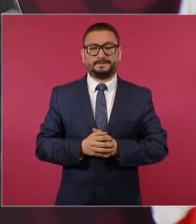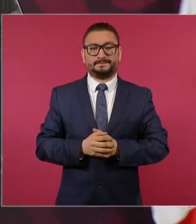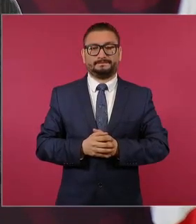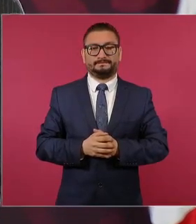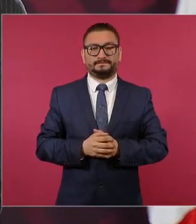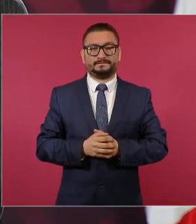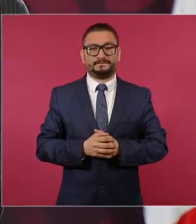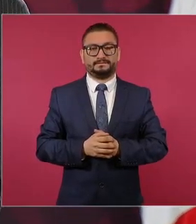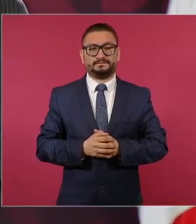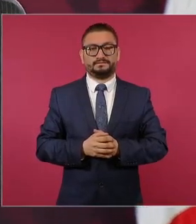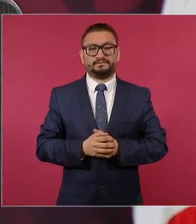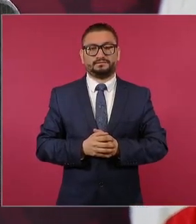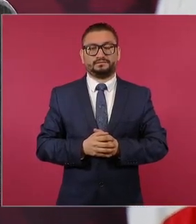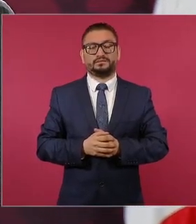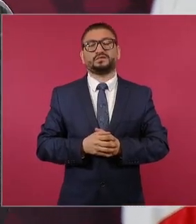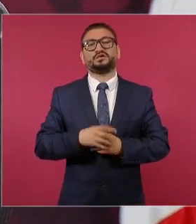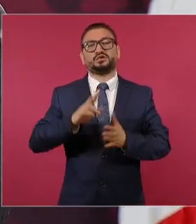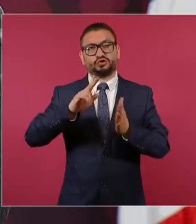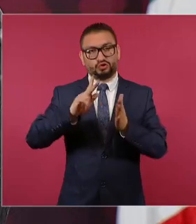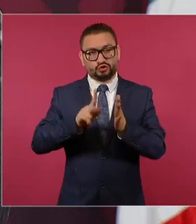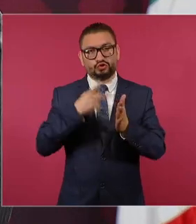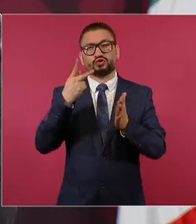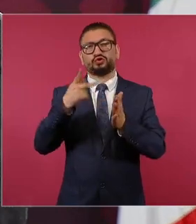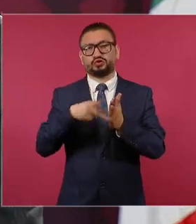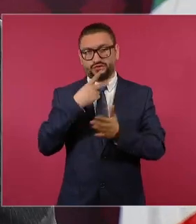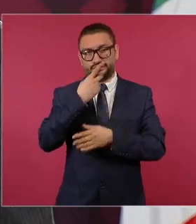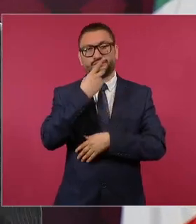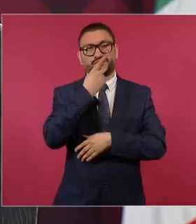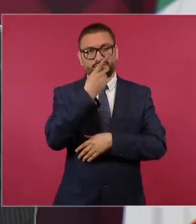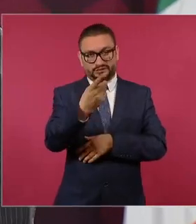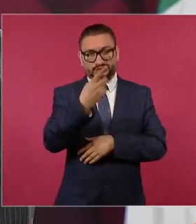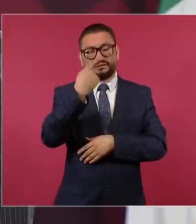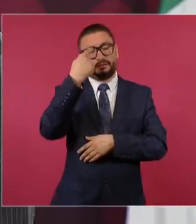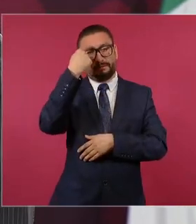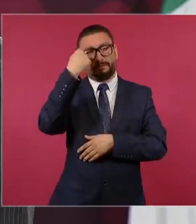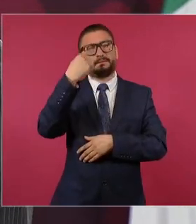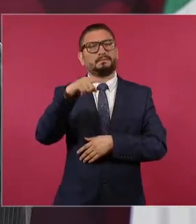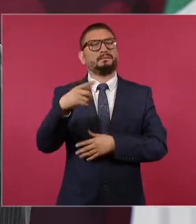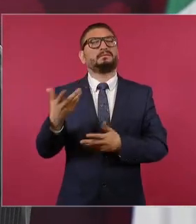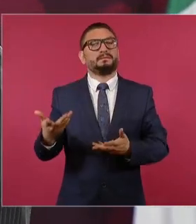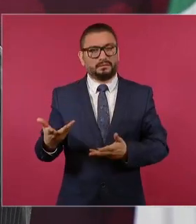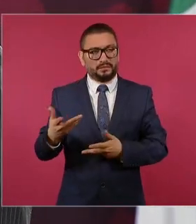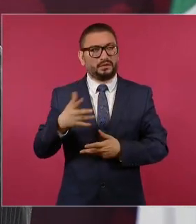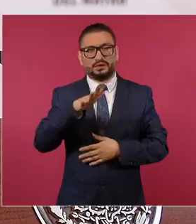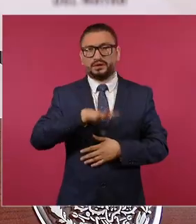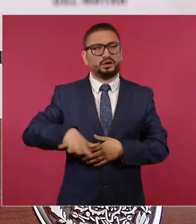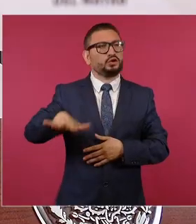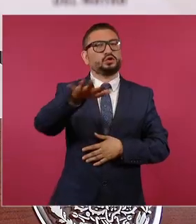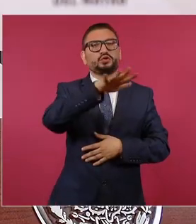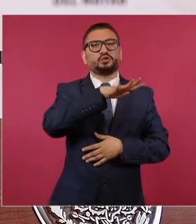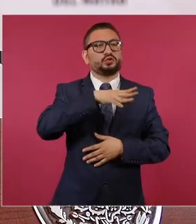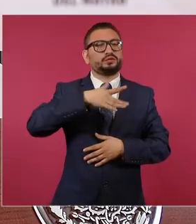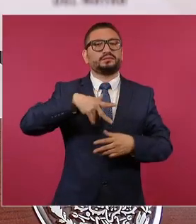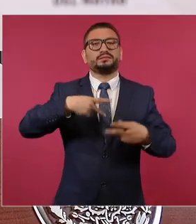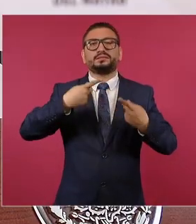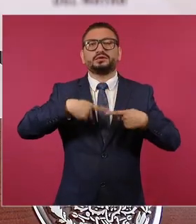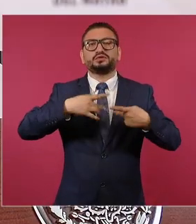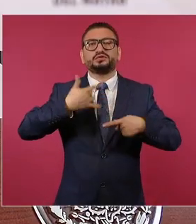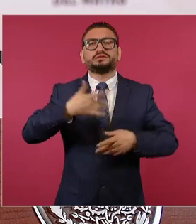Y lo sigo diciendo para que se vaya internalizando.